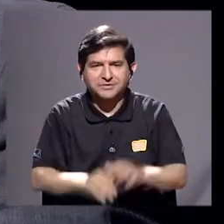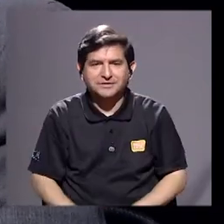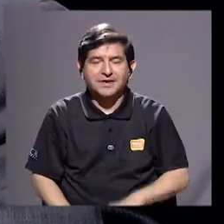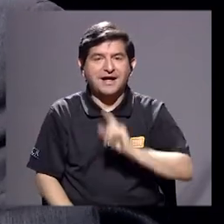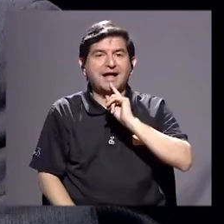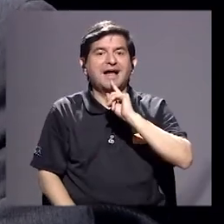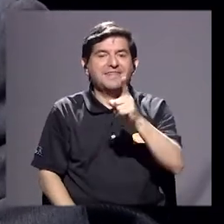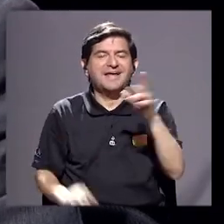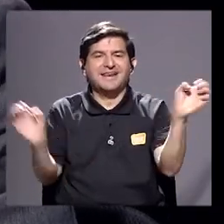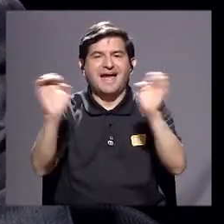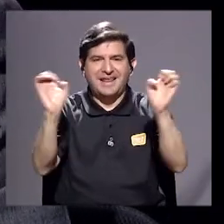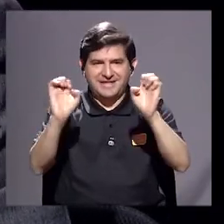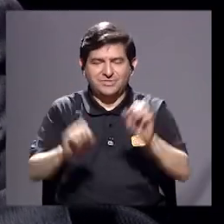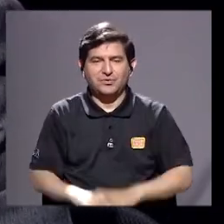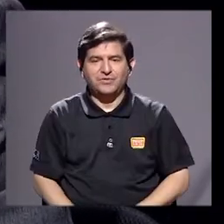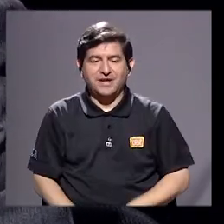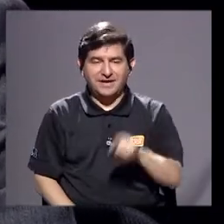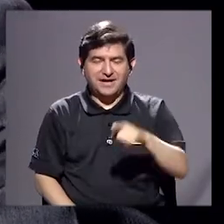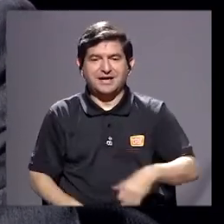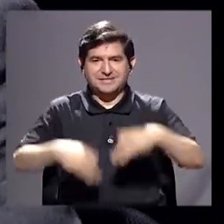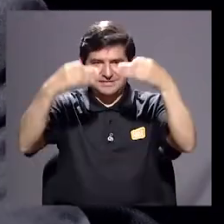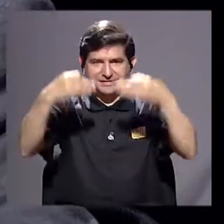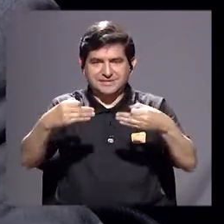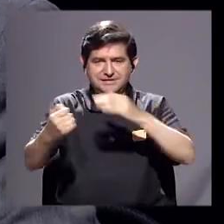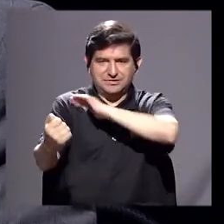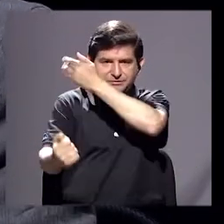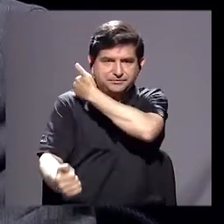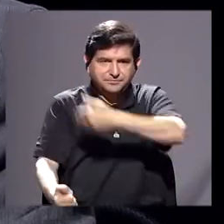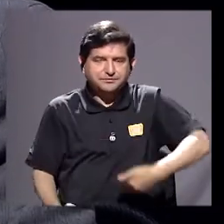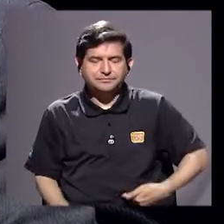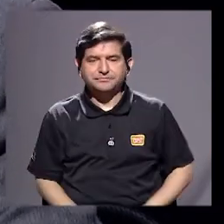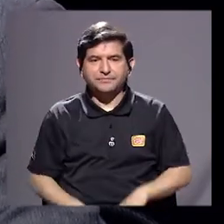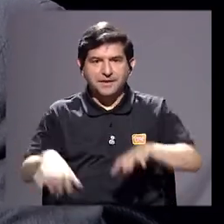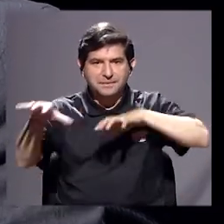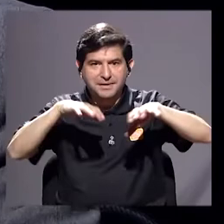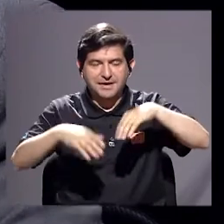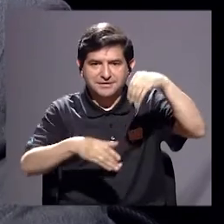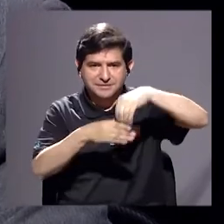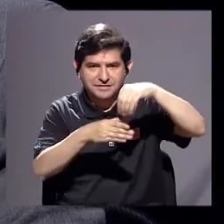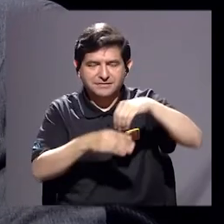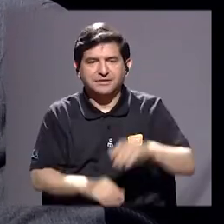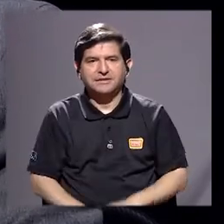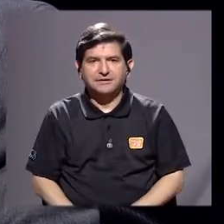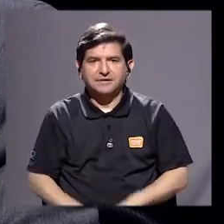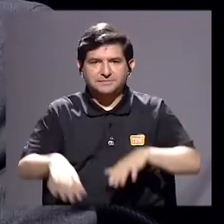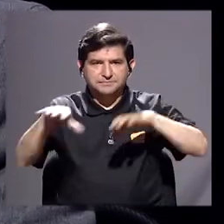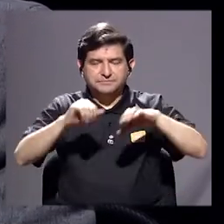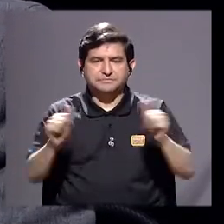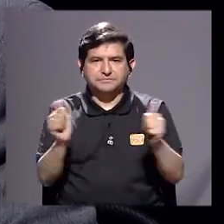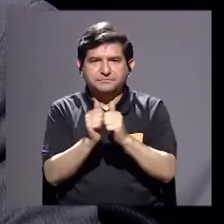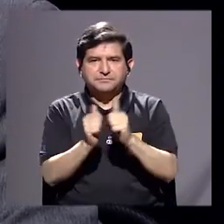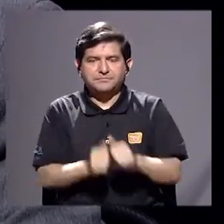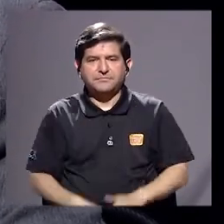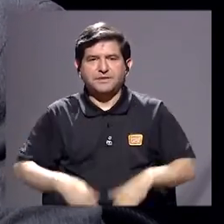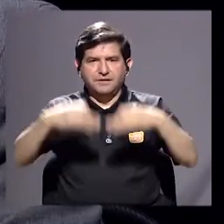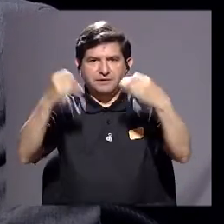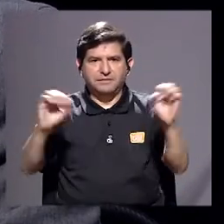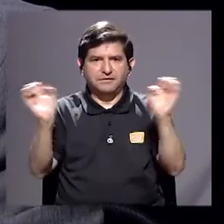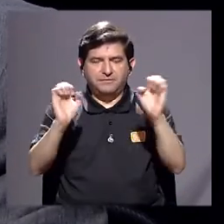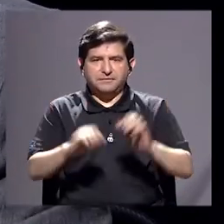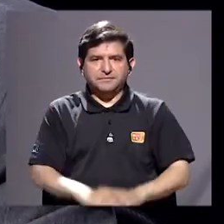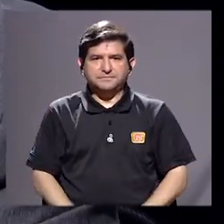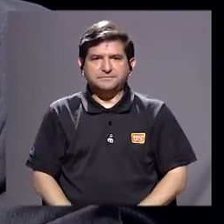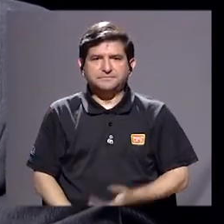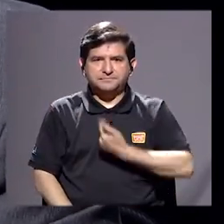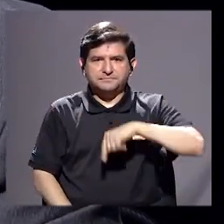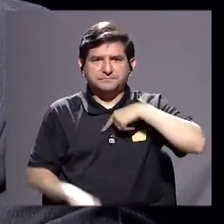declaratoria de emergencia que es por decreto ejecutivo es decir para activar el fondo de emergencia se activa mediante un decreto de emergencia lo único que